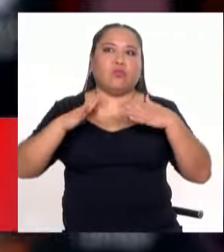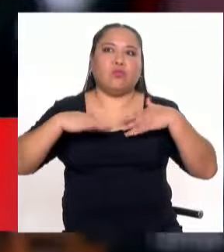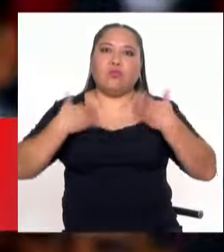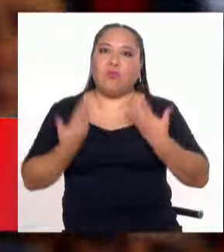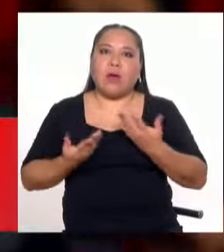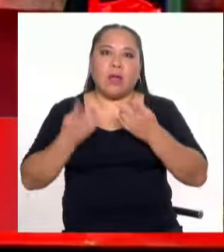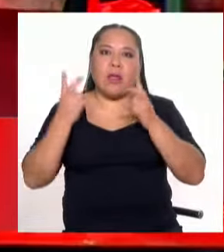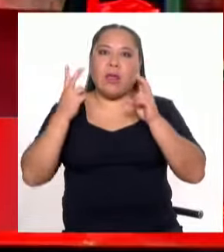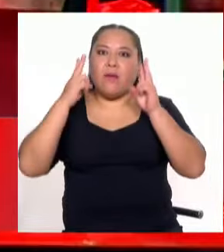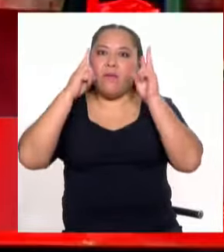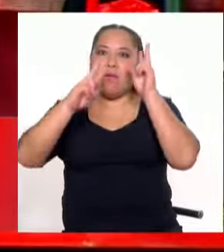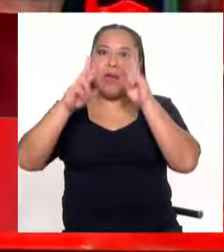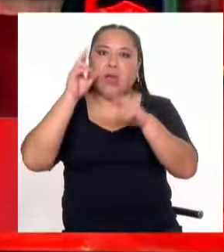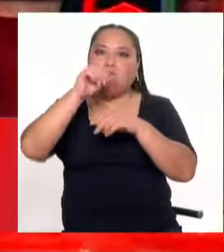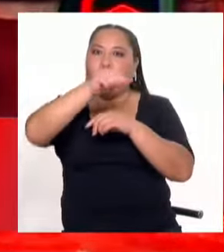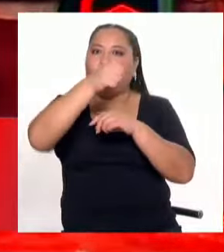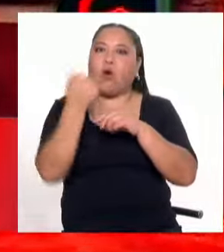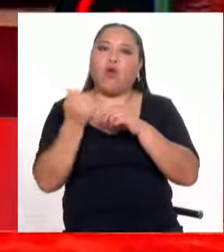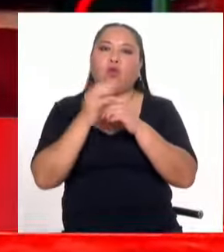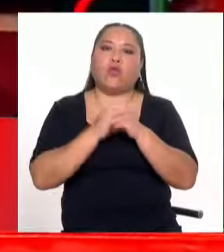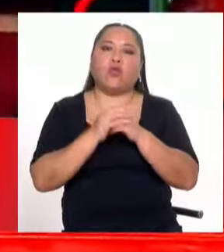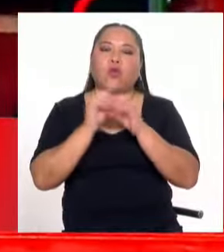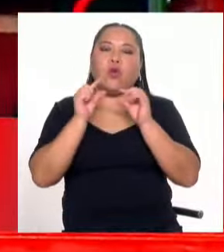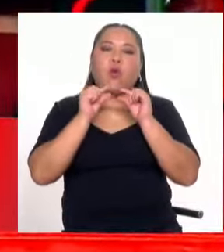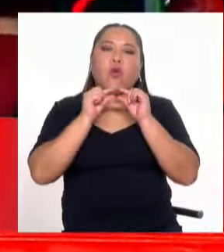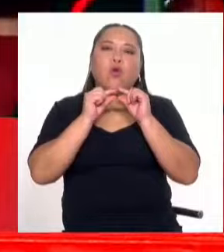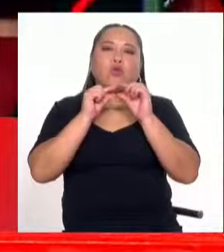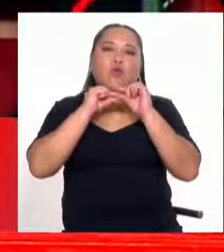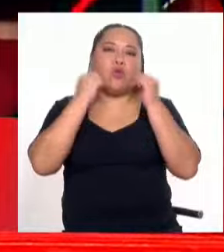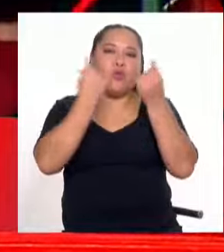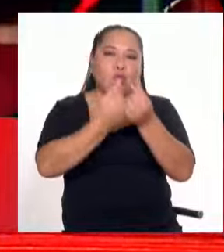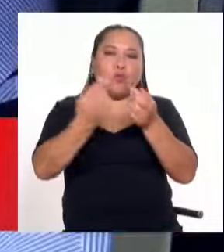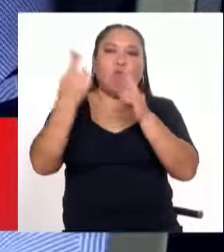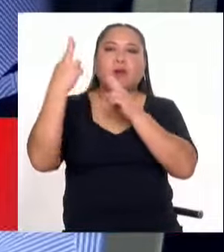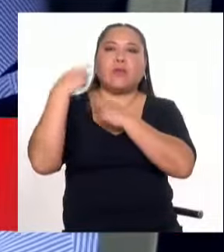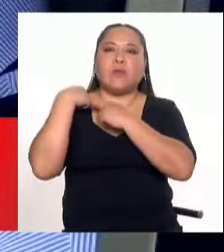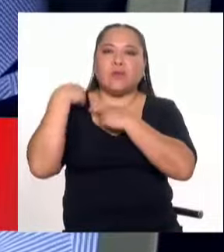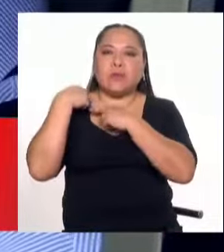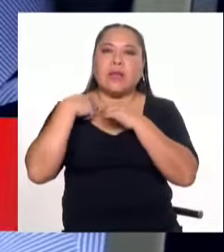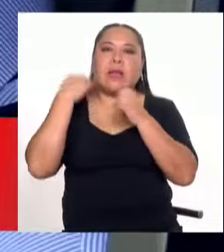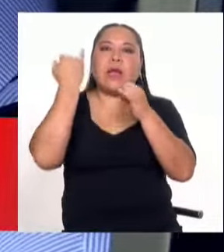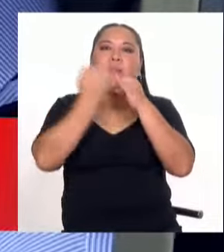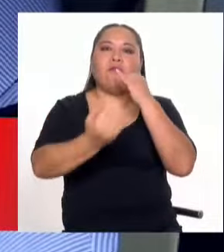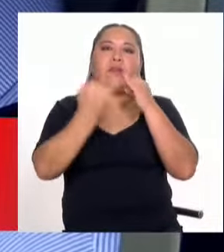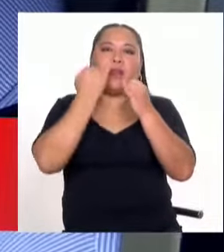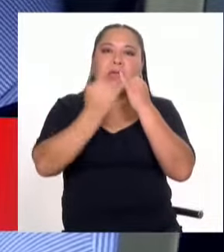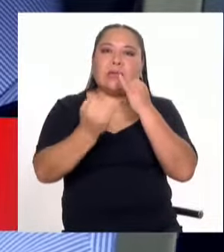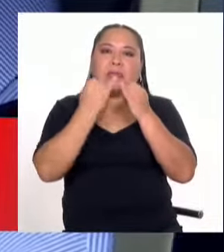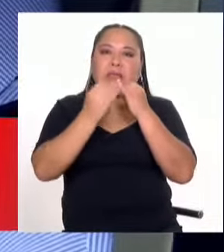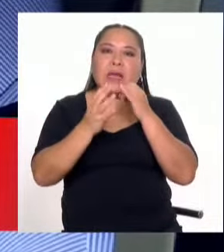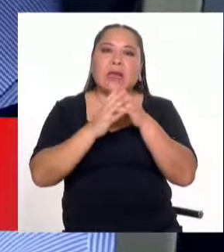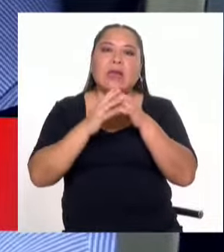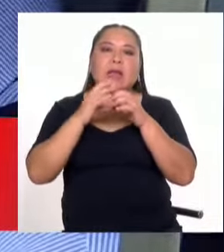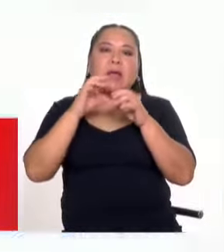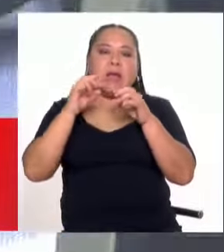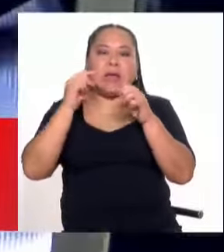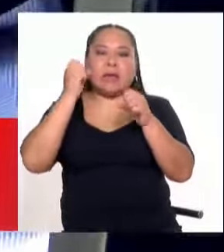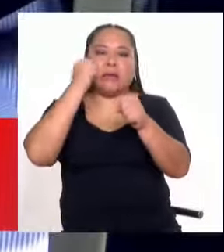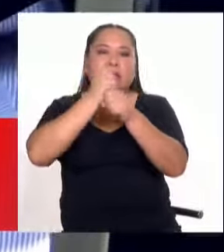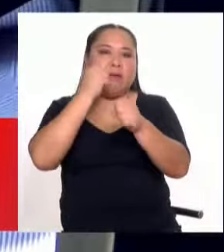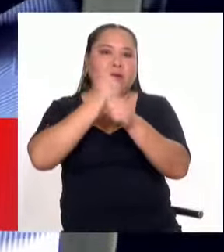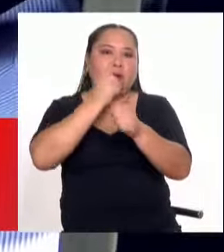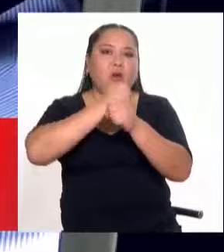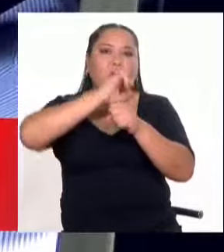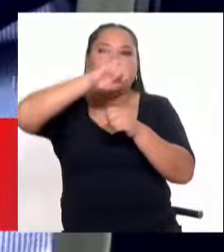unas hay una comisión encargada de ver el finiquito de Juan y entonces les pido que que tengan paciencia yo